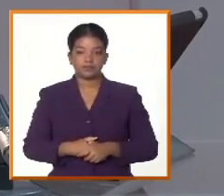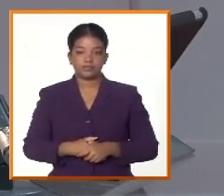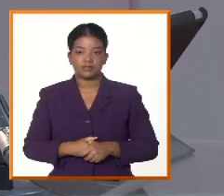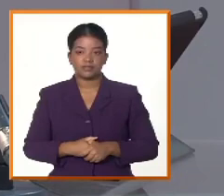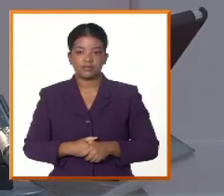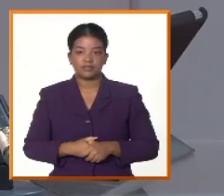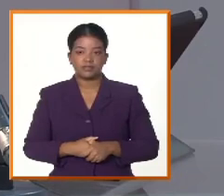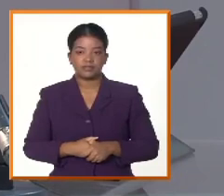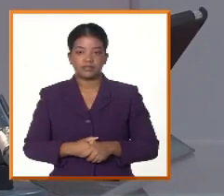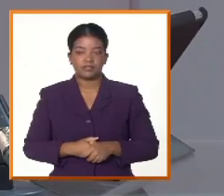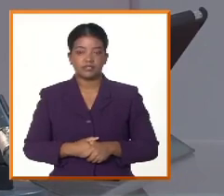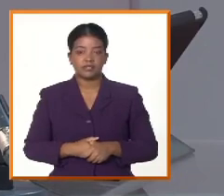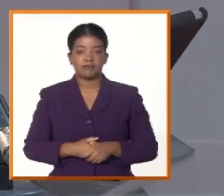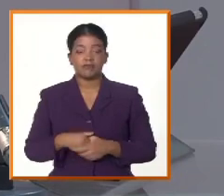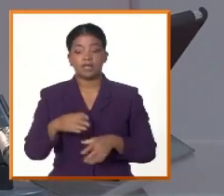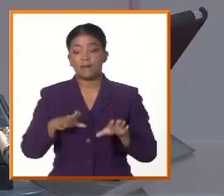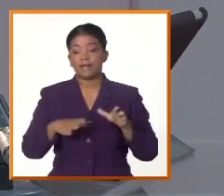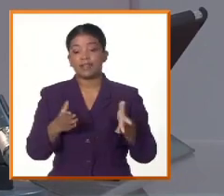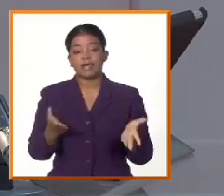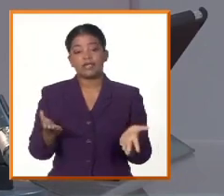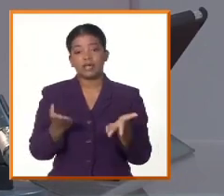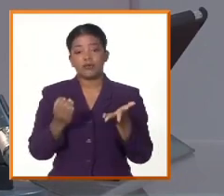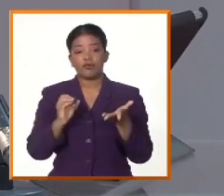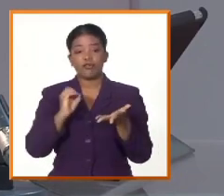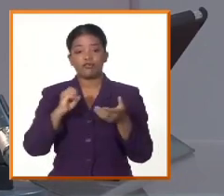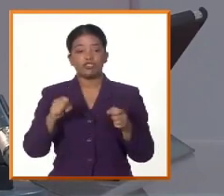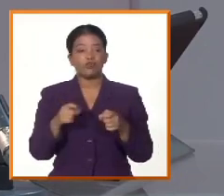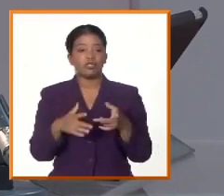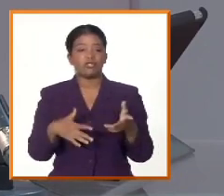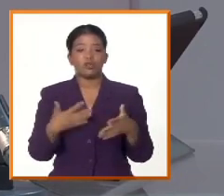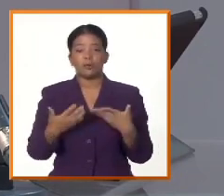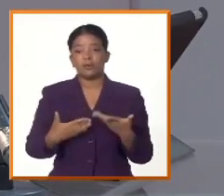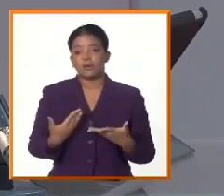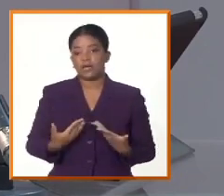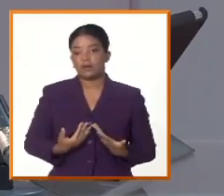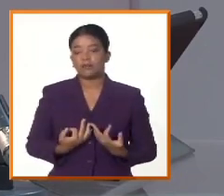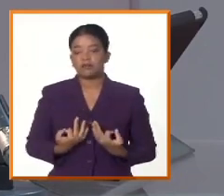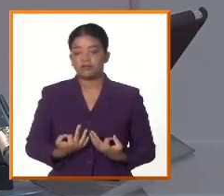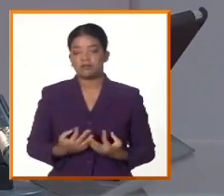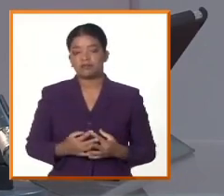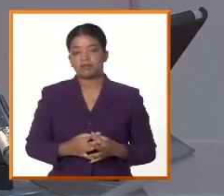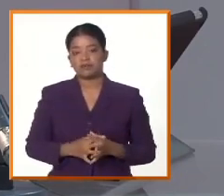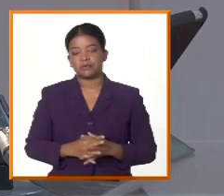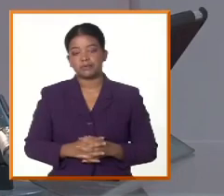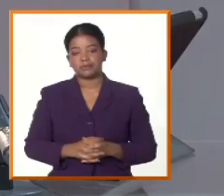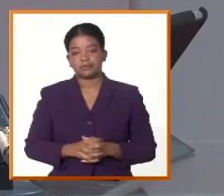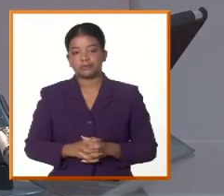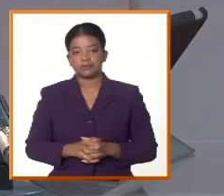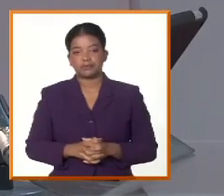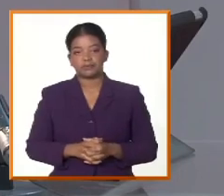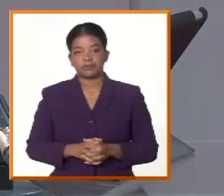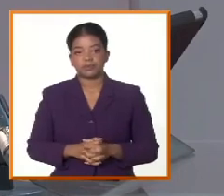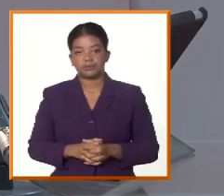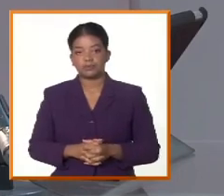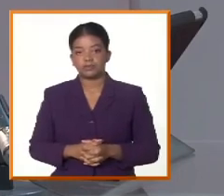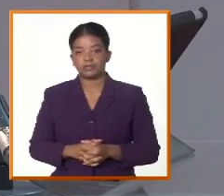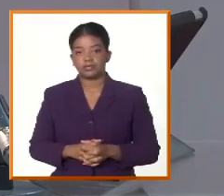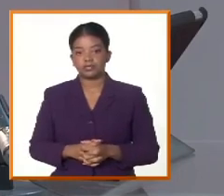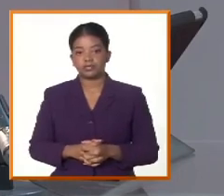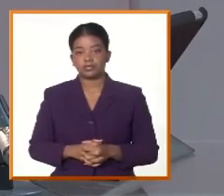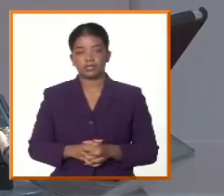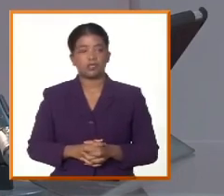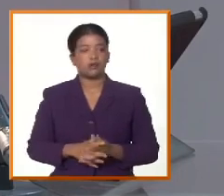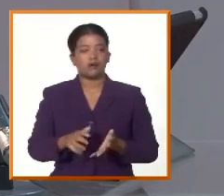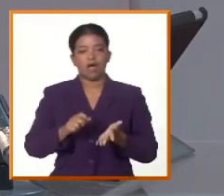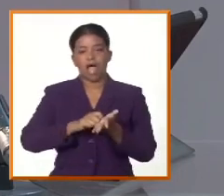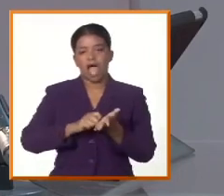tener alguna situación en el momento de la de la implementación Y bueno desde arroz calabaza